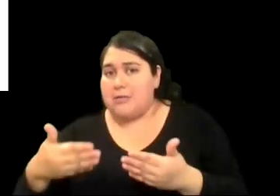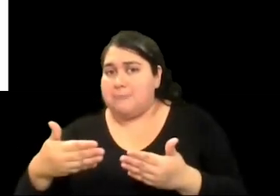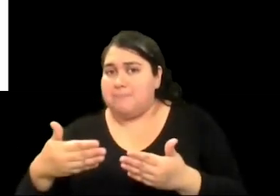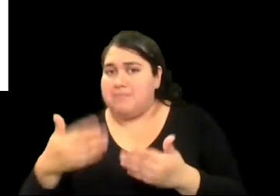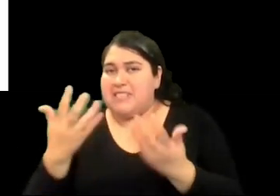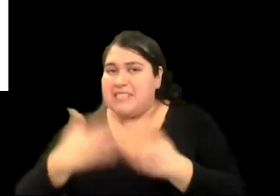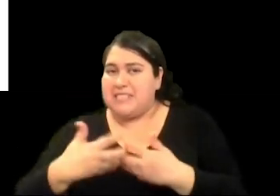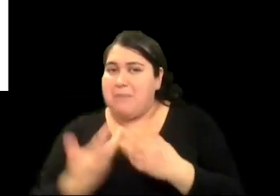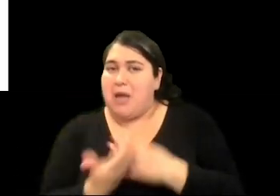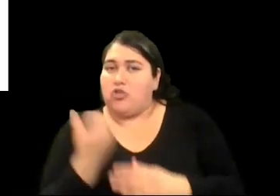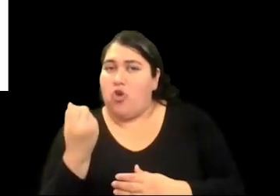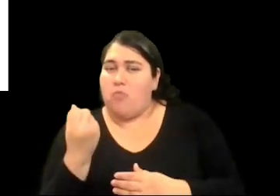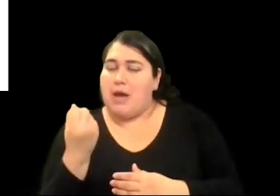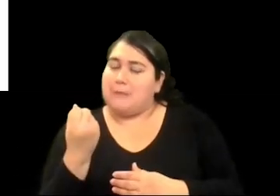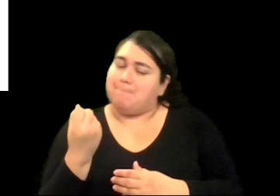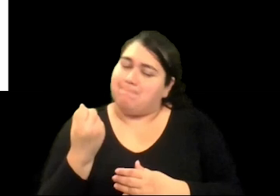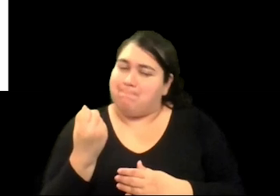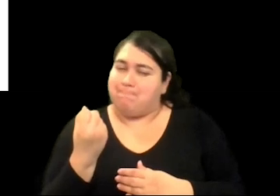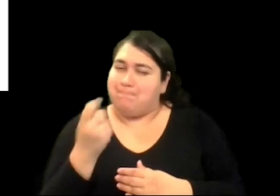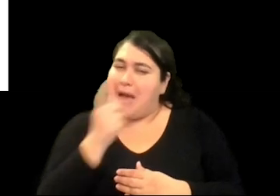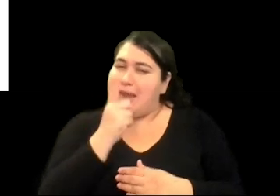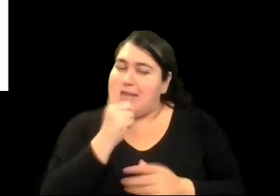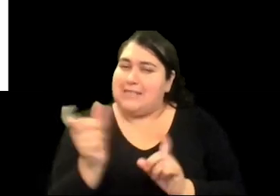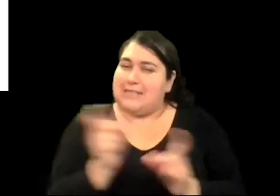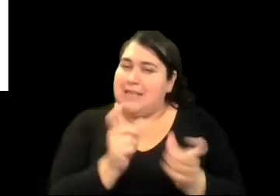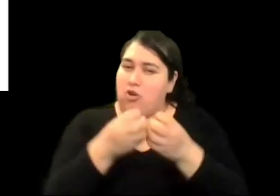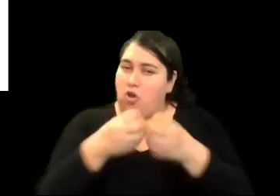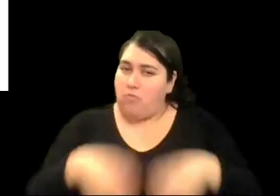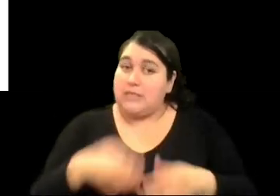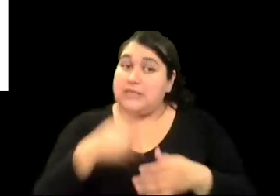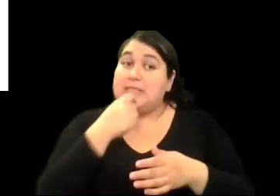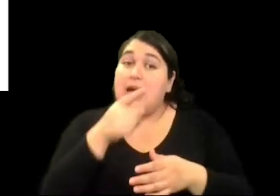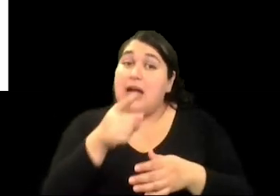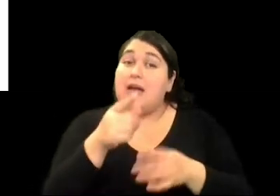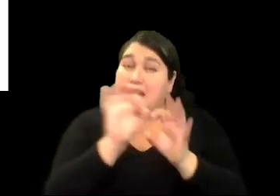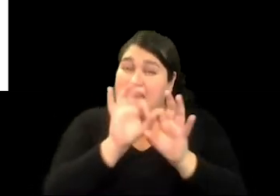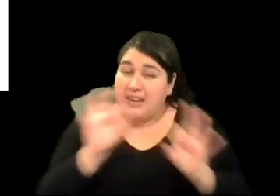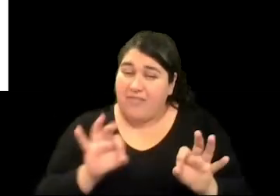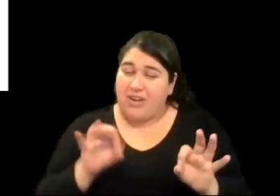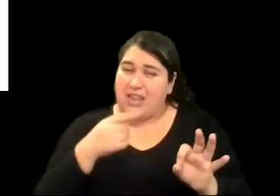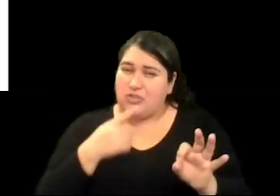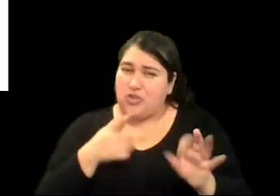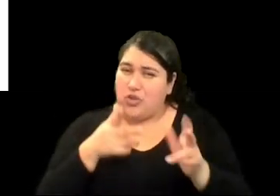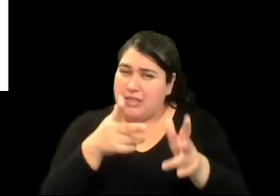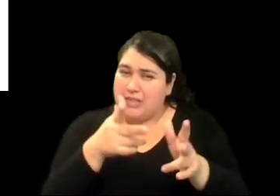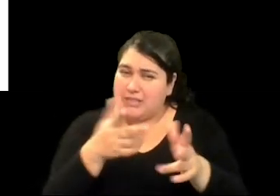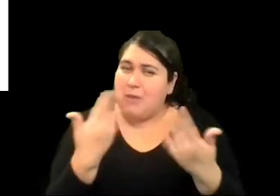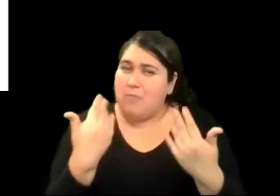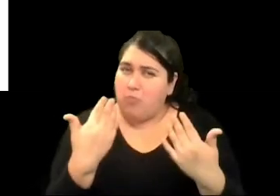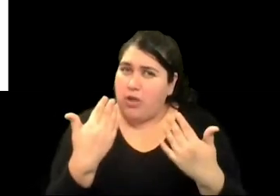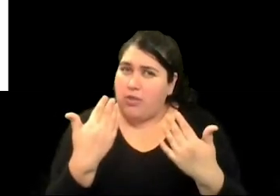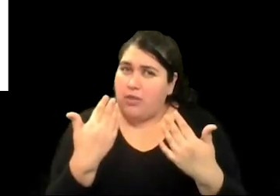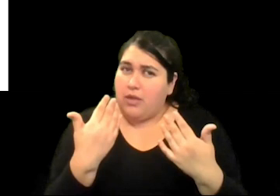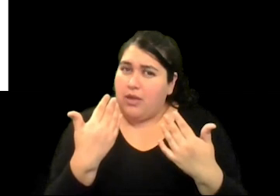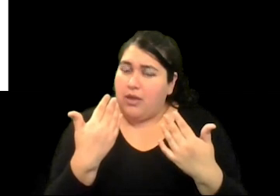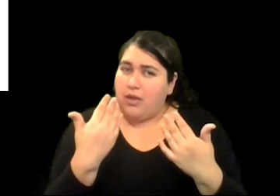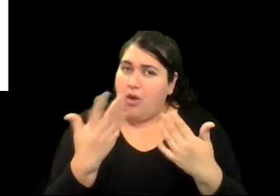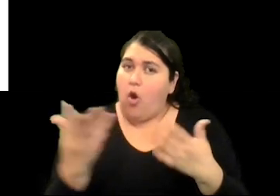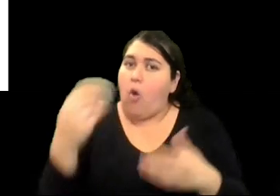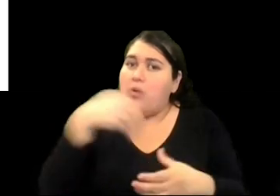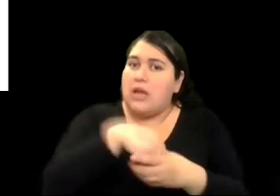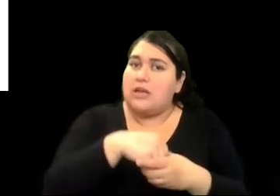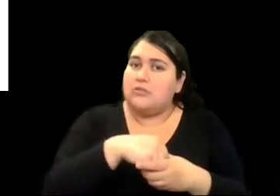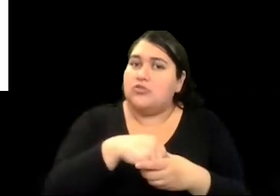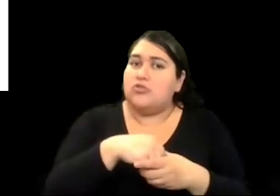principio, si estaba vigente, la redacción literal dice que puede incluirse una obligación vigente o caduca